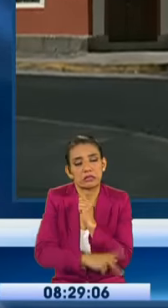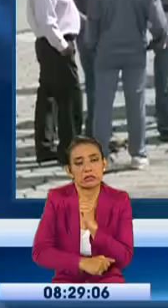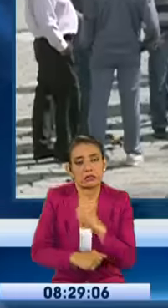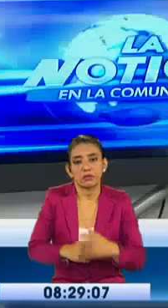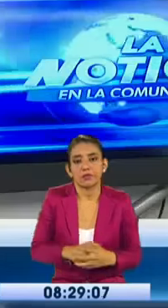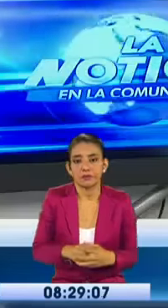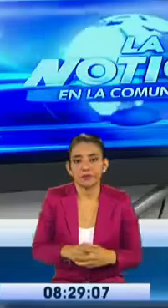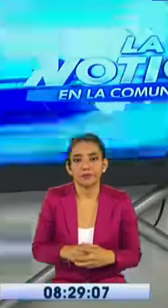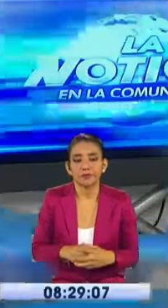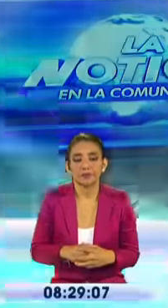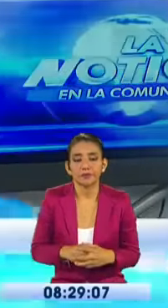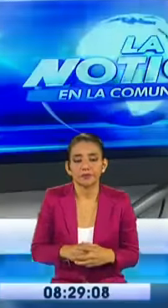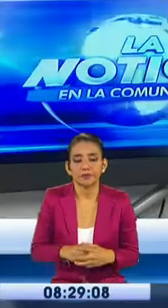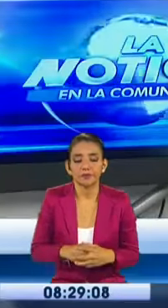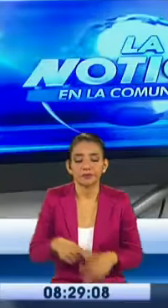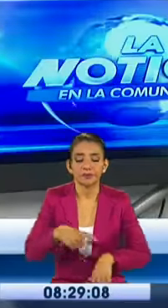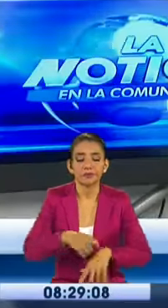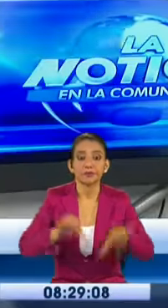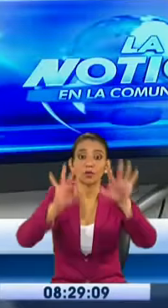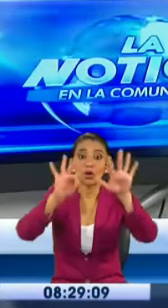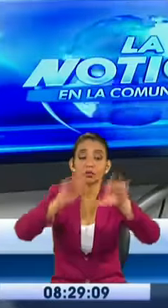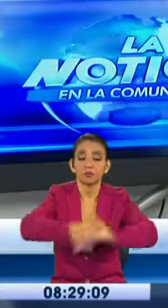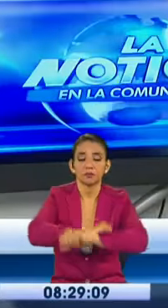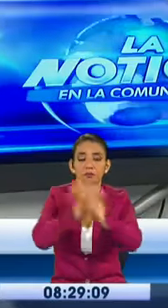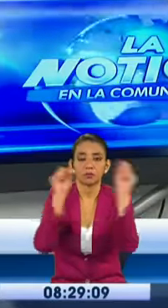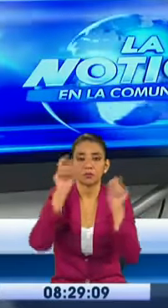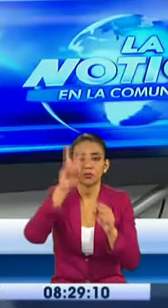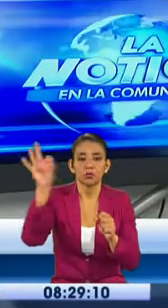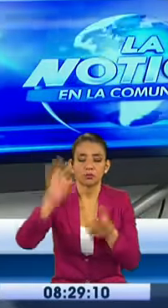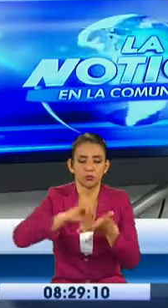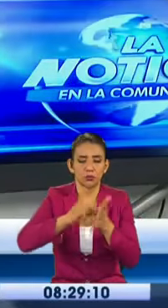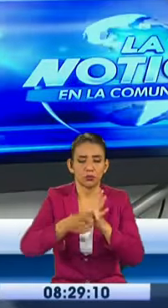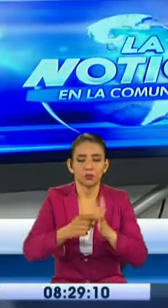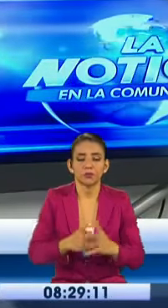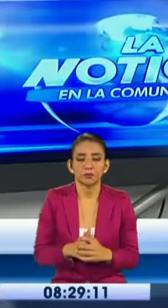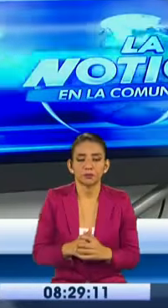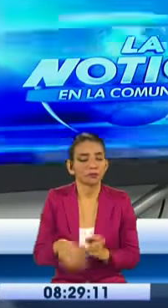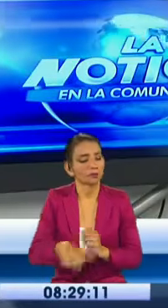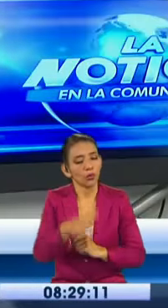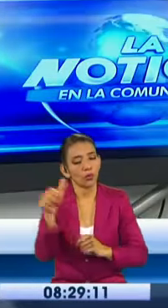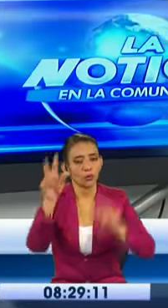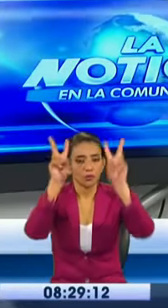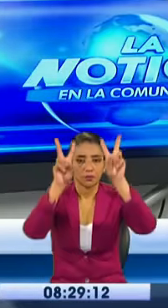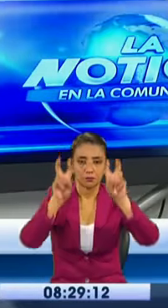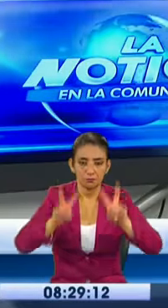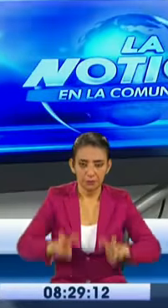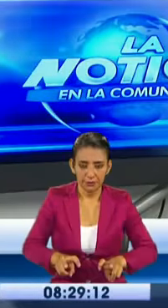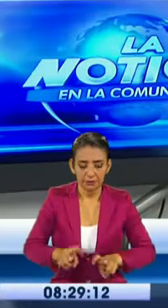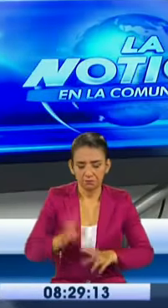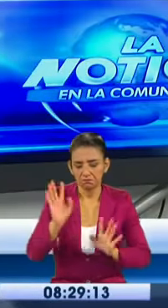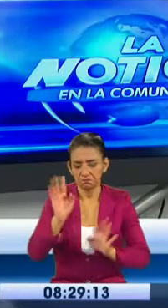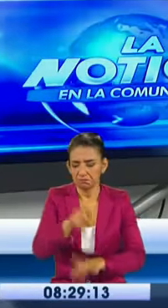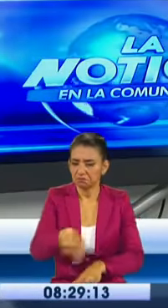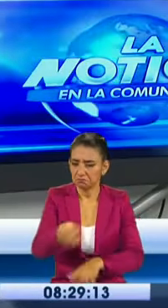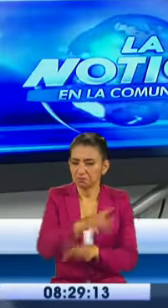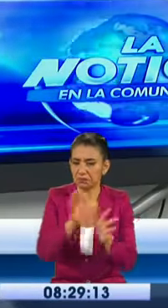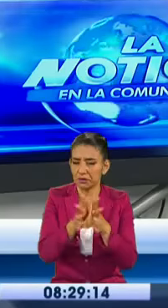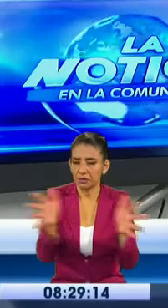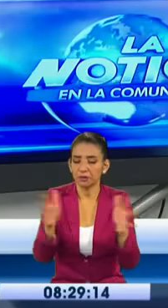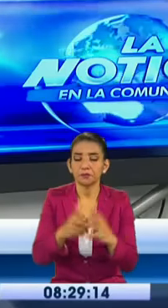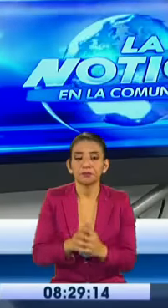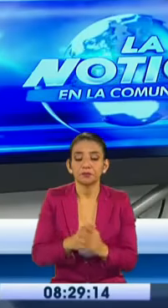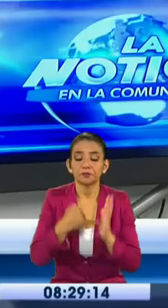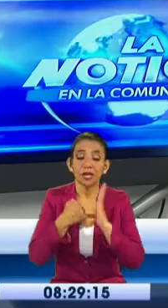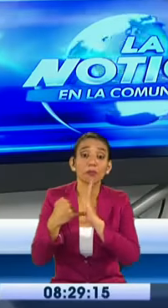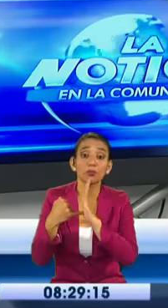suyas. 8 de la mañana con 29 minutos, amigos televidentes. Vamos con otros temas también de interés general. Atención, el valor del pago